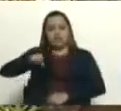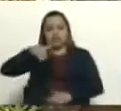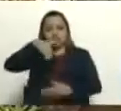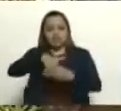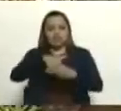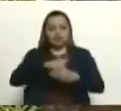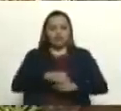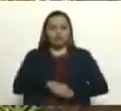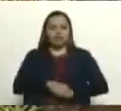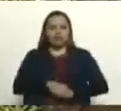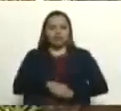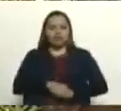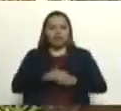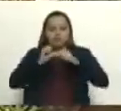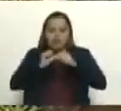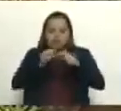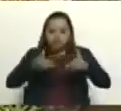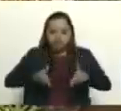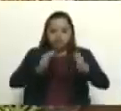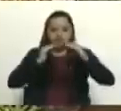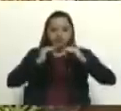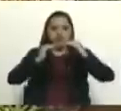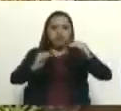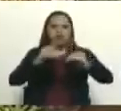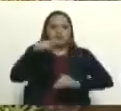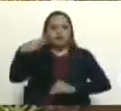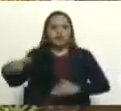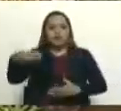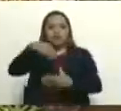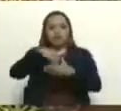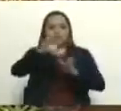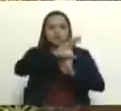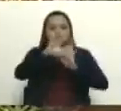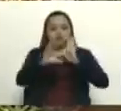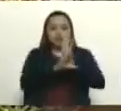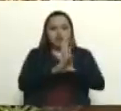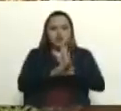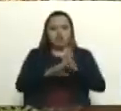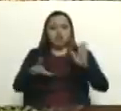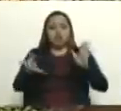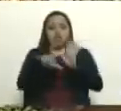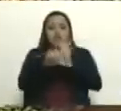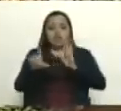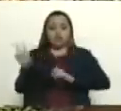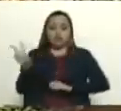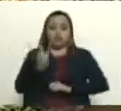causando la estabilidad política del país dentro de la Constitución y las leyes de la República.